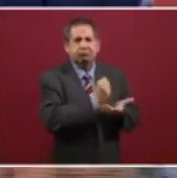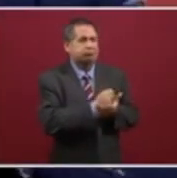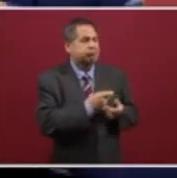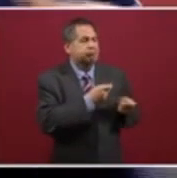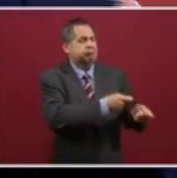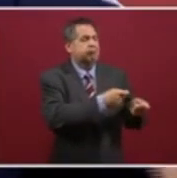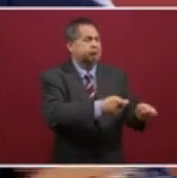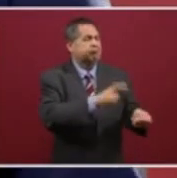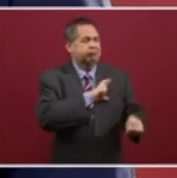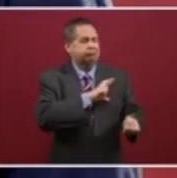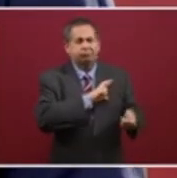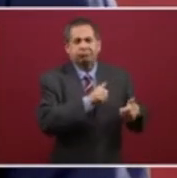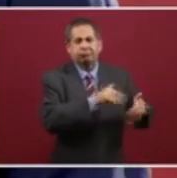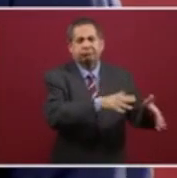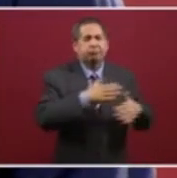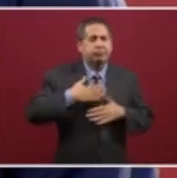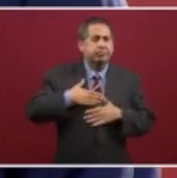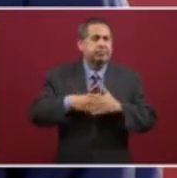como si